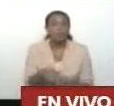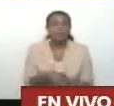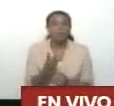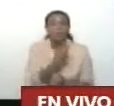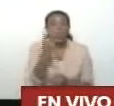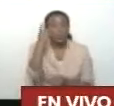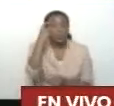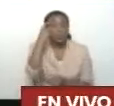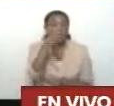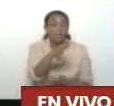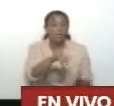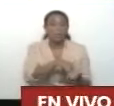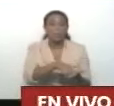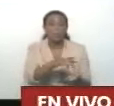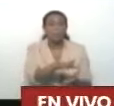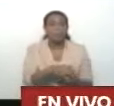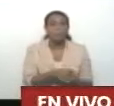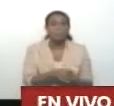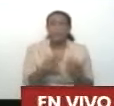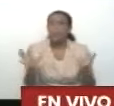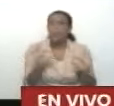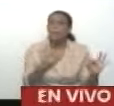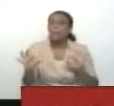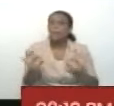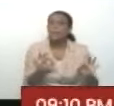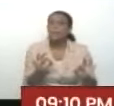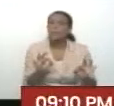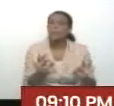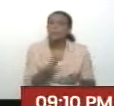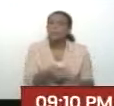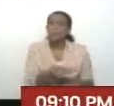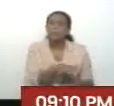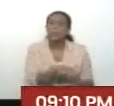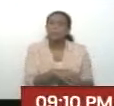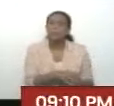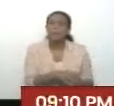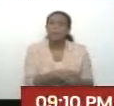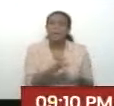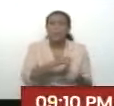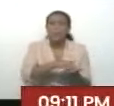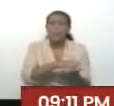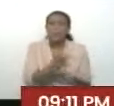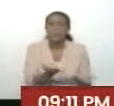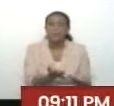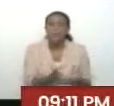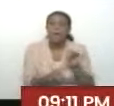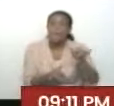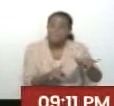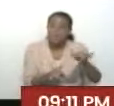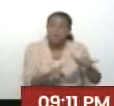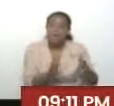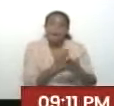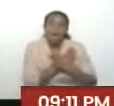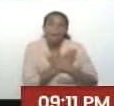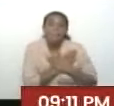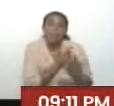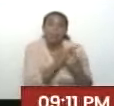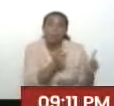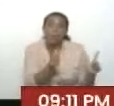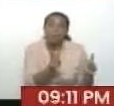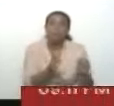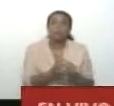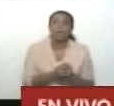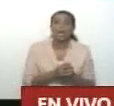días? Dos días, sí. ¿Qué obra presentaste en Broadway? Hicimos la misma de... Amores en